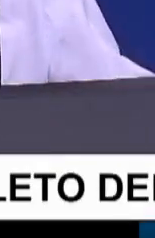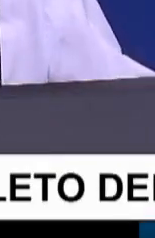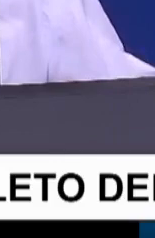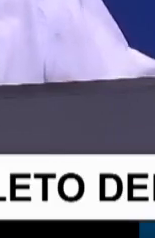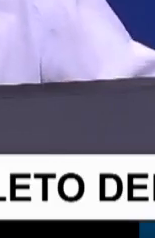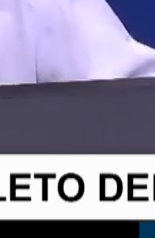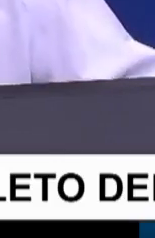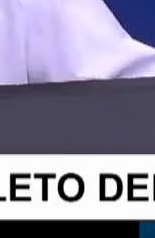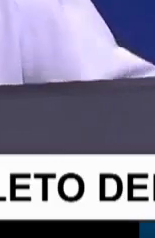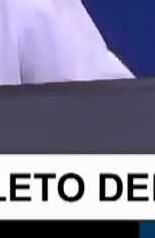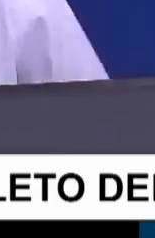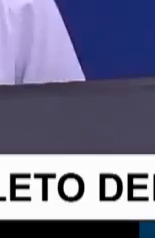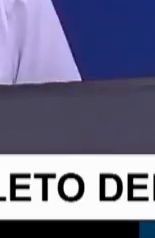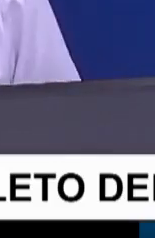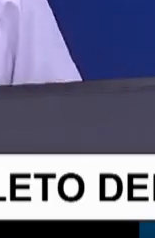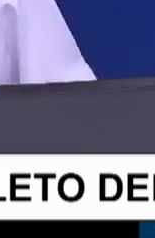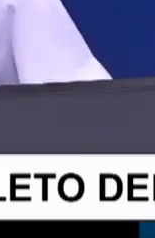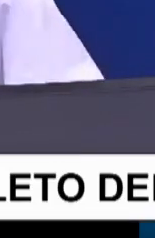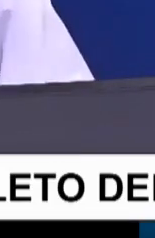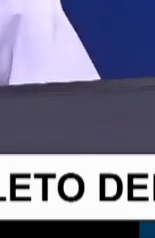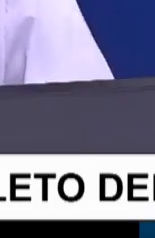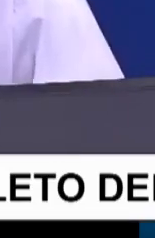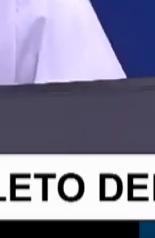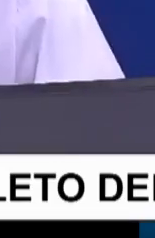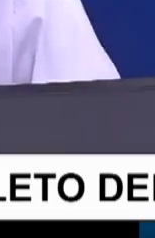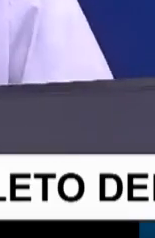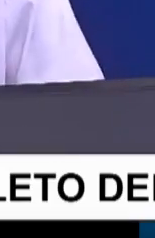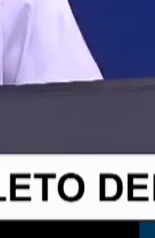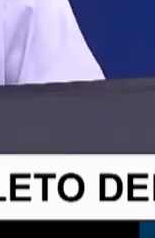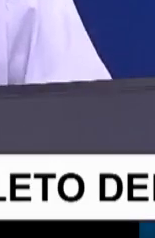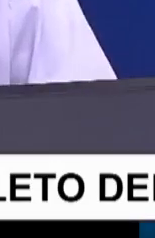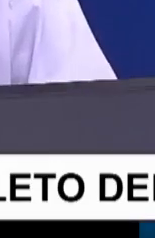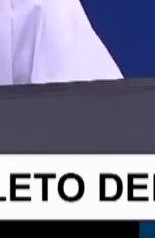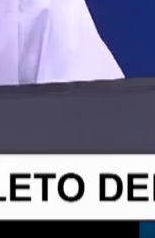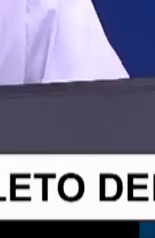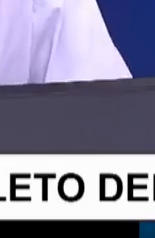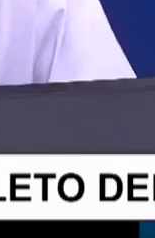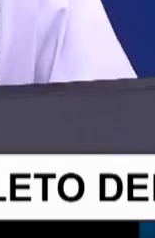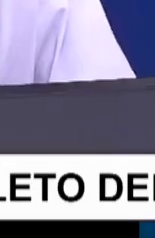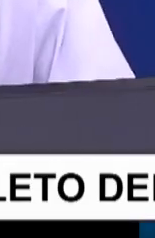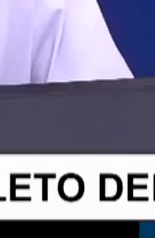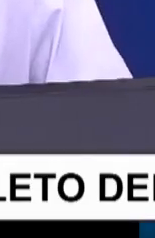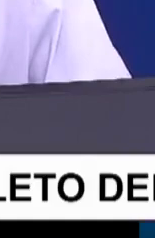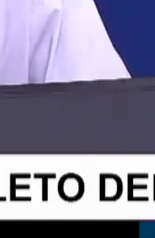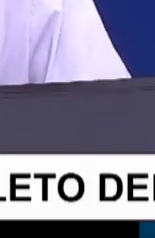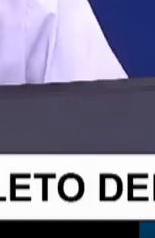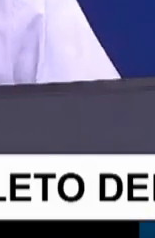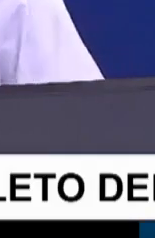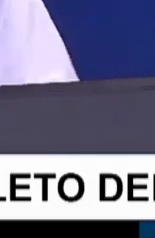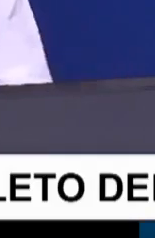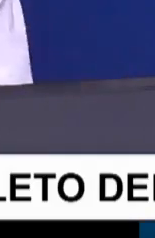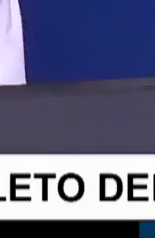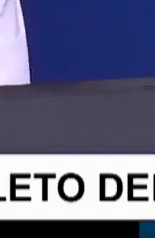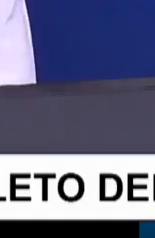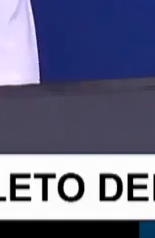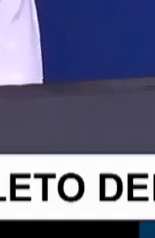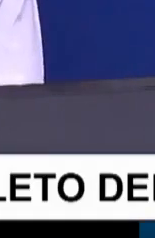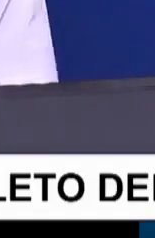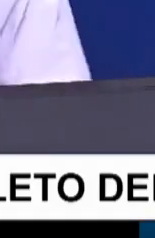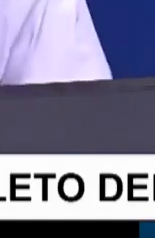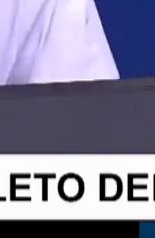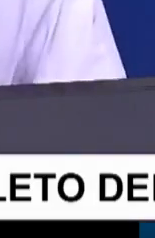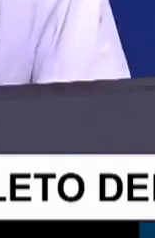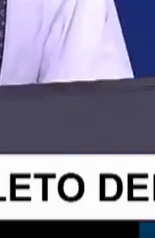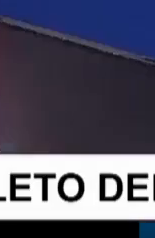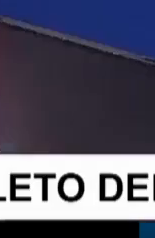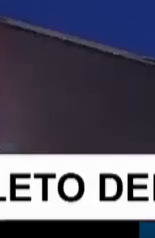un enorme aparataje policial acompaña al presidente de la República en su visita a la Araucanía. El presidente Gabriel Boric aterrizó hace solo algunos instantes en el